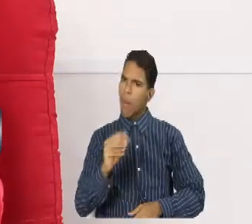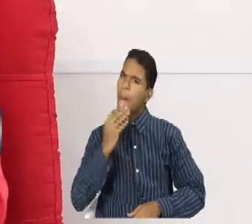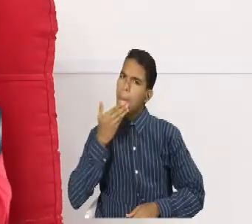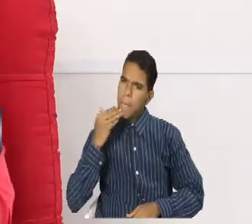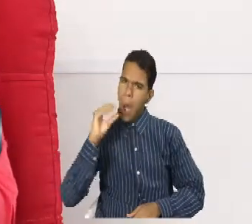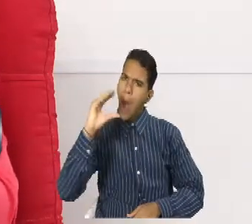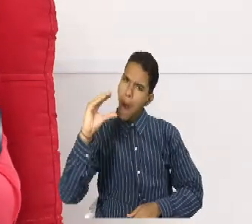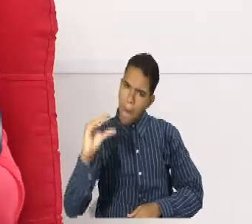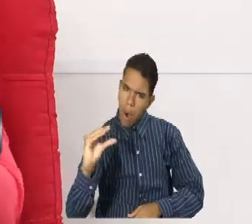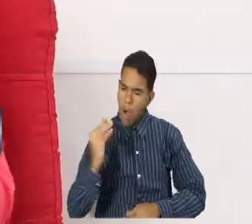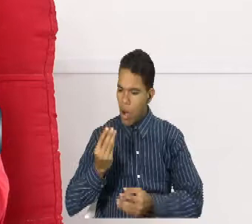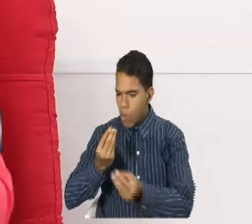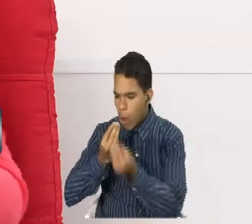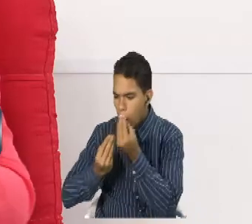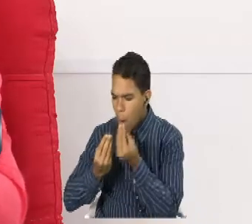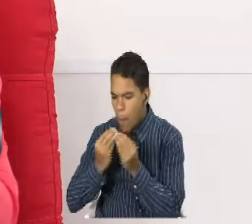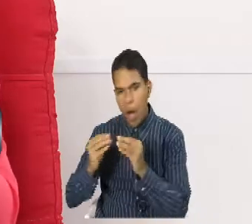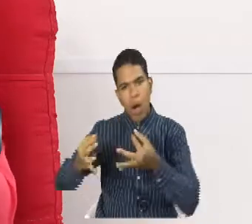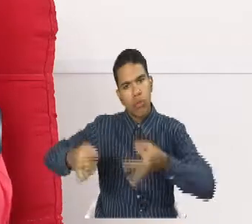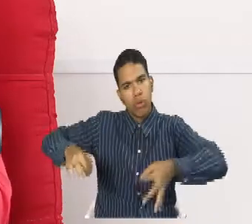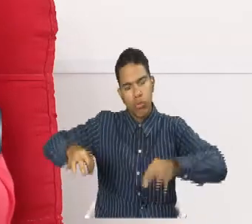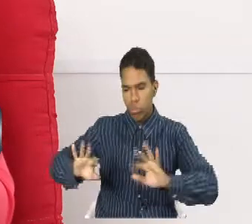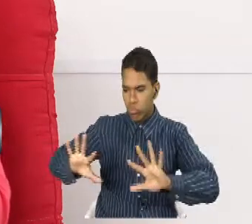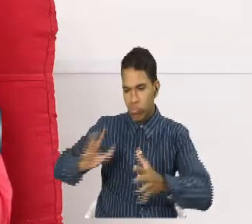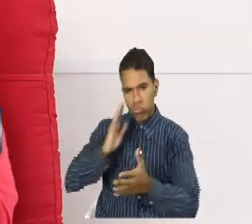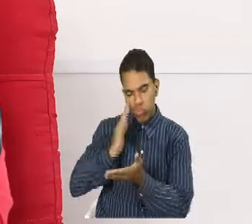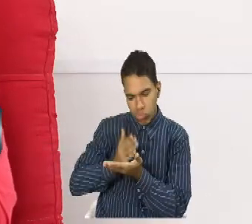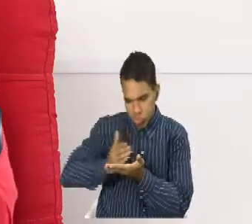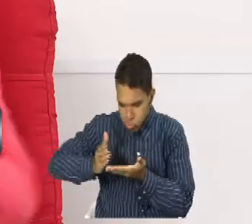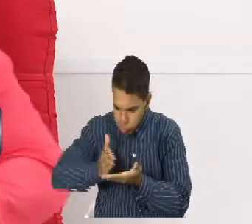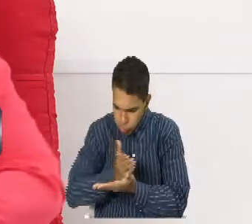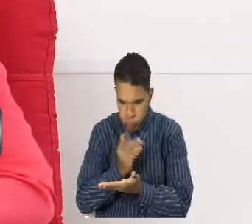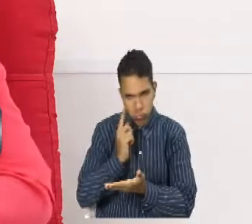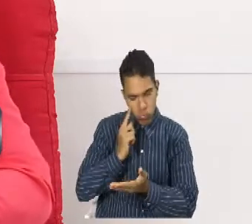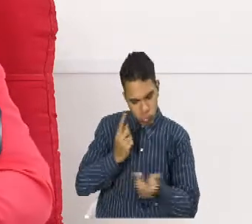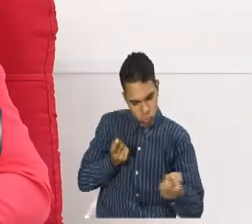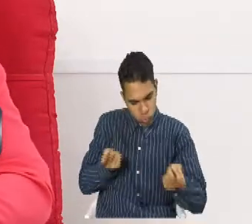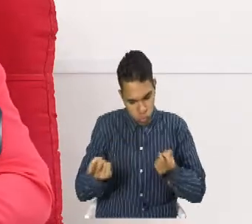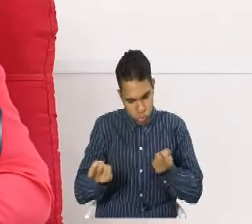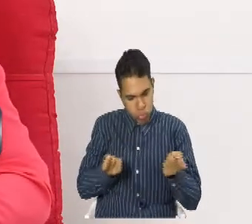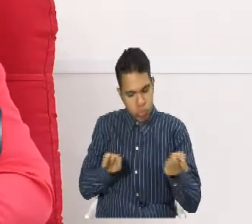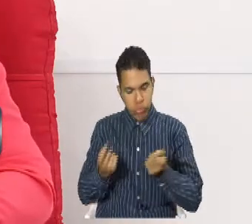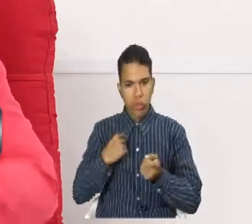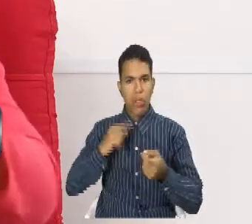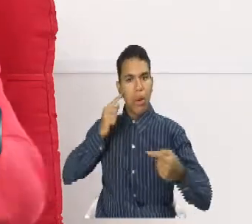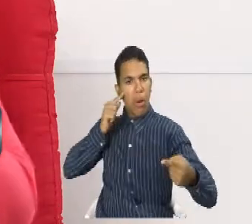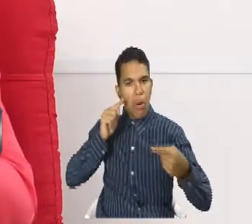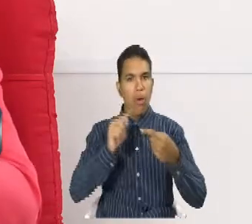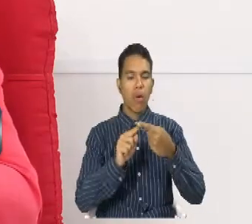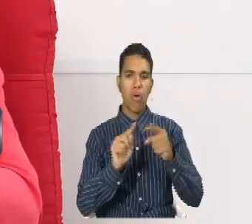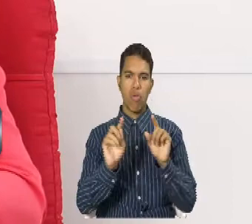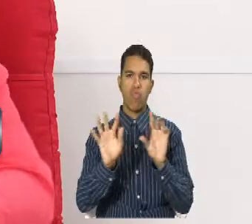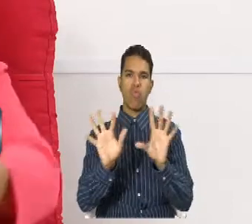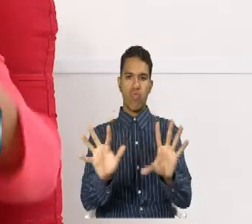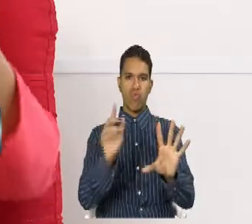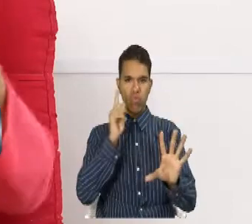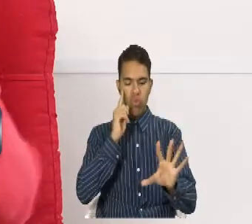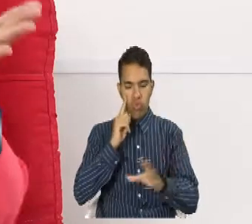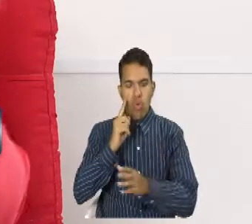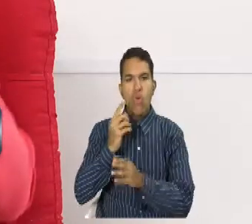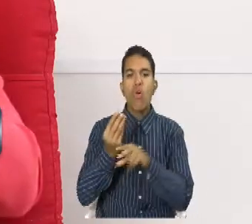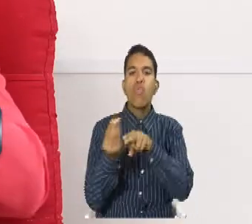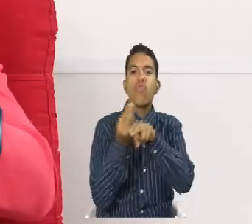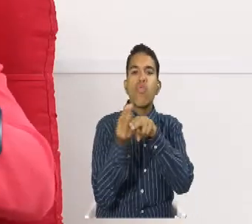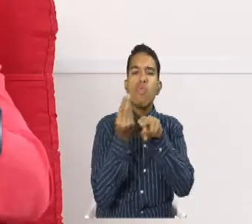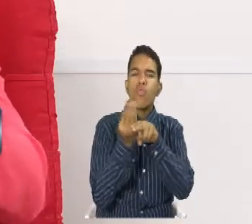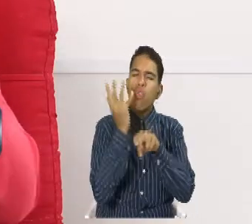pues vamos a ver que sí nos vamos a adelgazar y que sí nos vamos a moldear, porque esto hace como efecto corsé, el uso continuo va